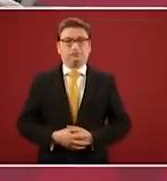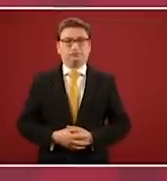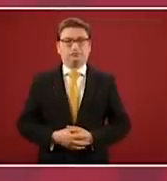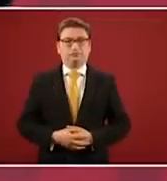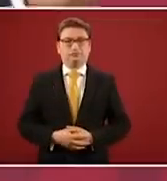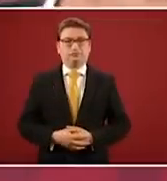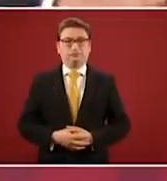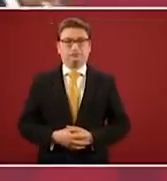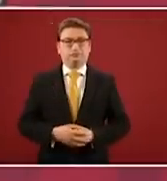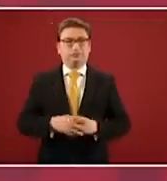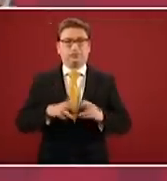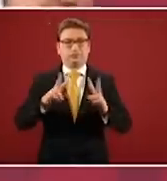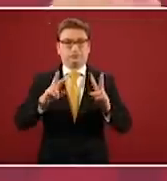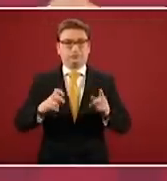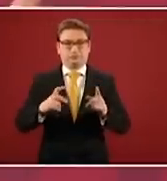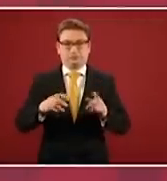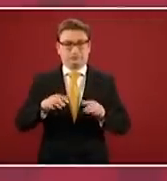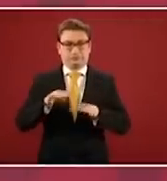En lo político,